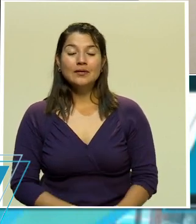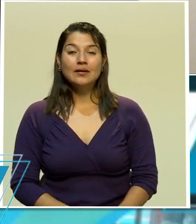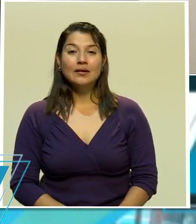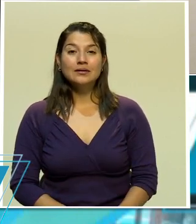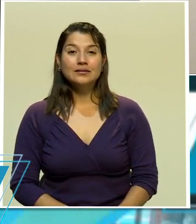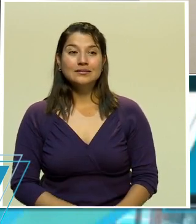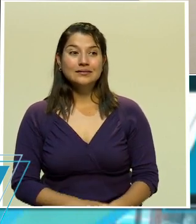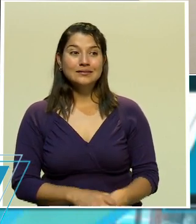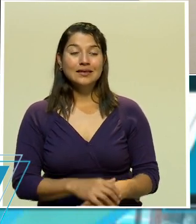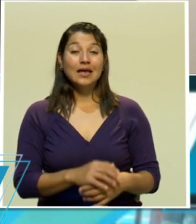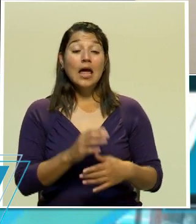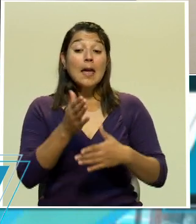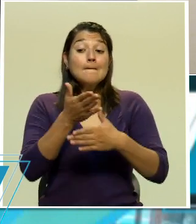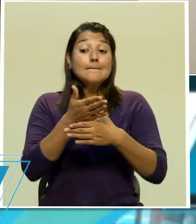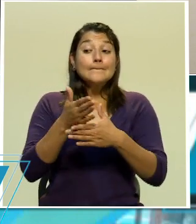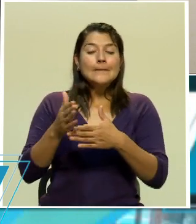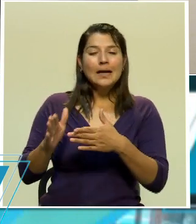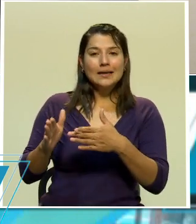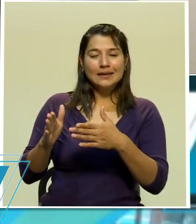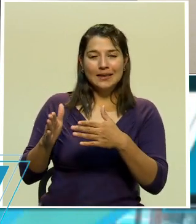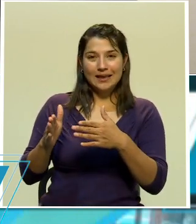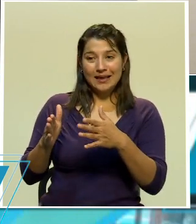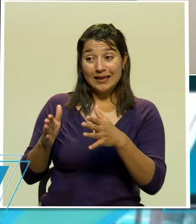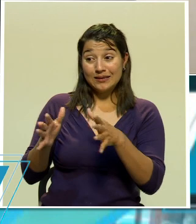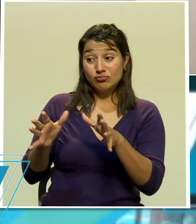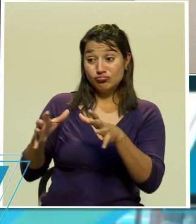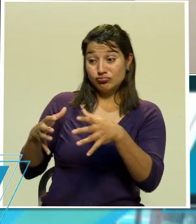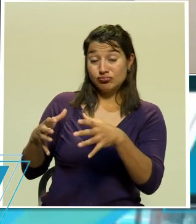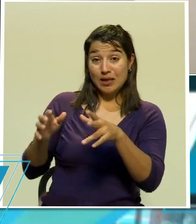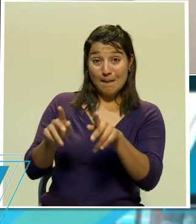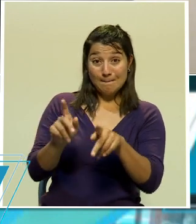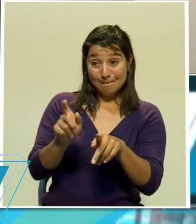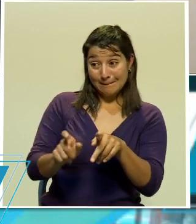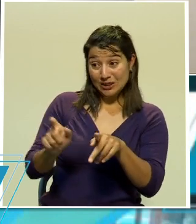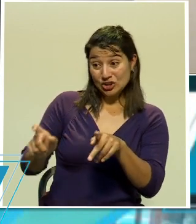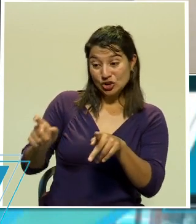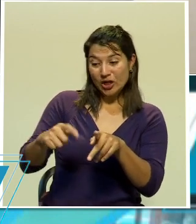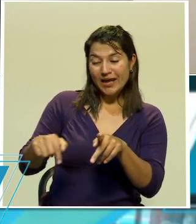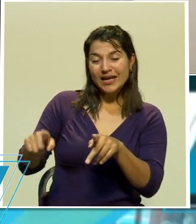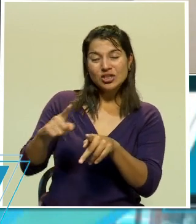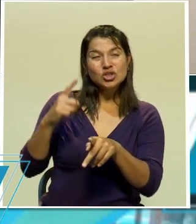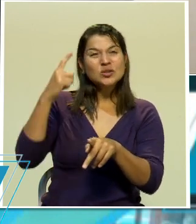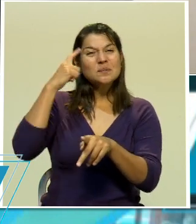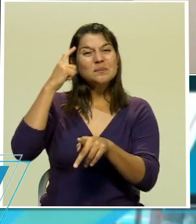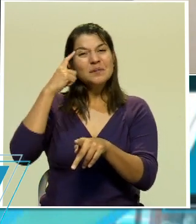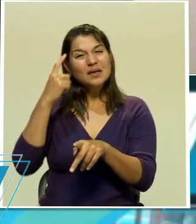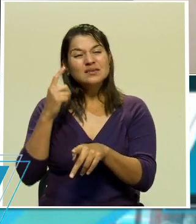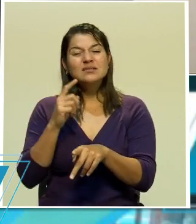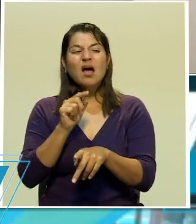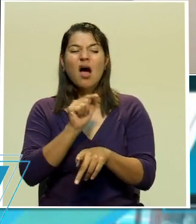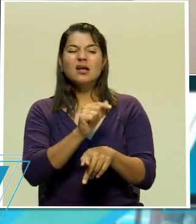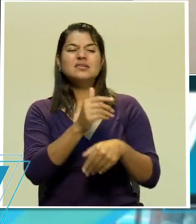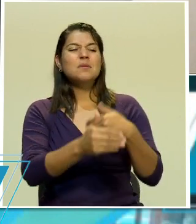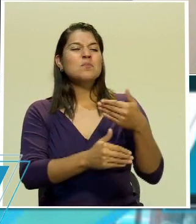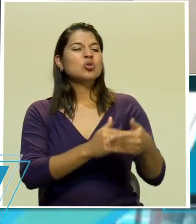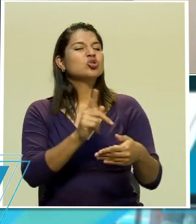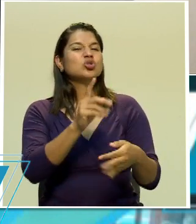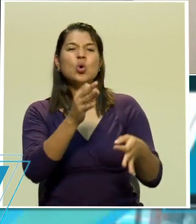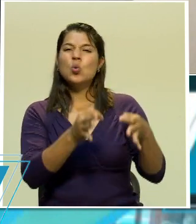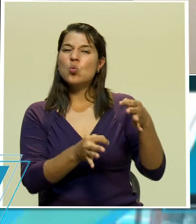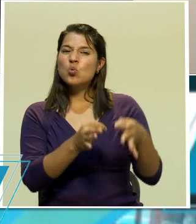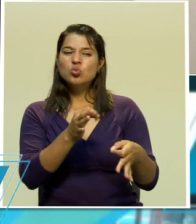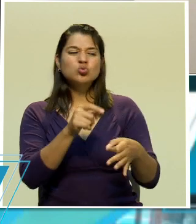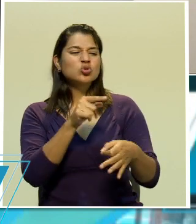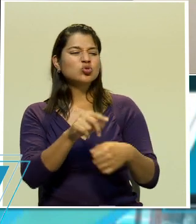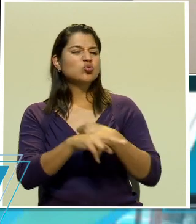en la opinión, en una parte de la opinión pública, la idea de un robo, de un fraude, de una injusticia,